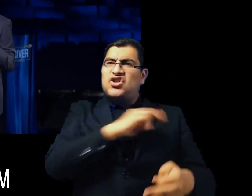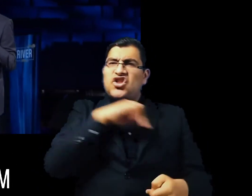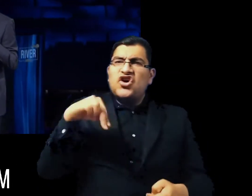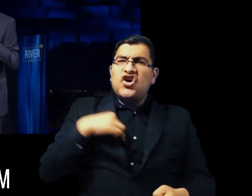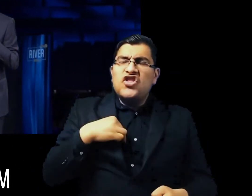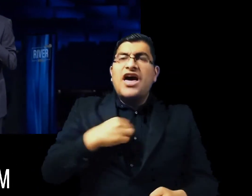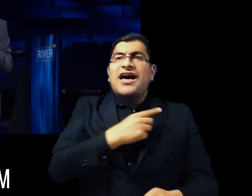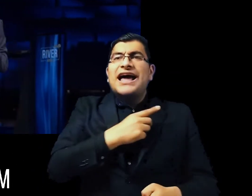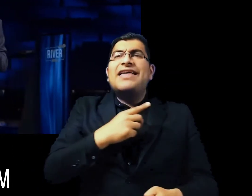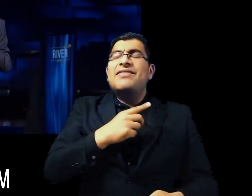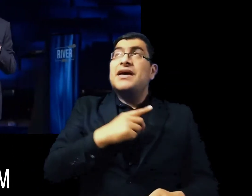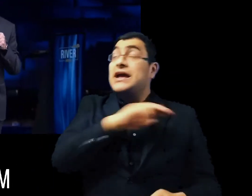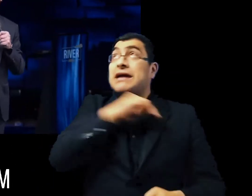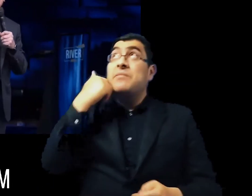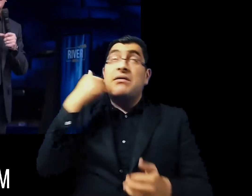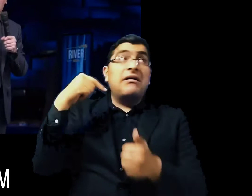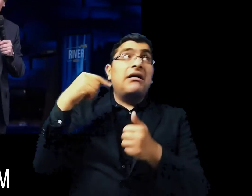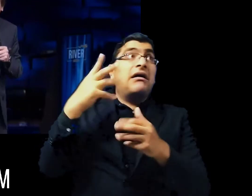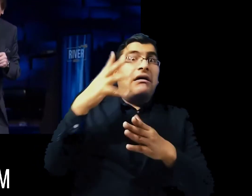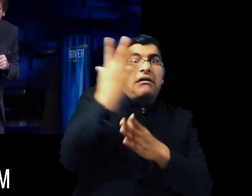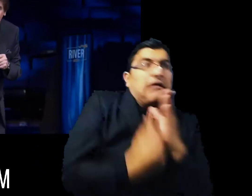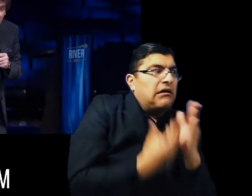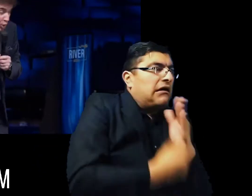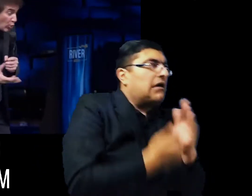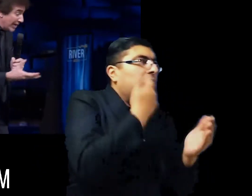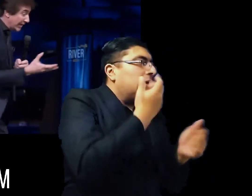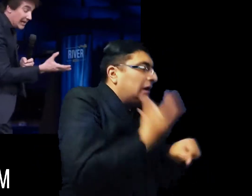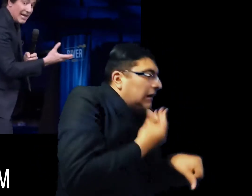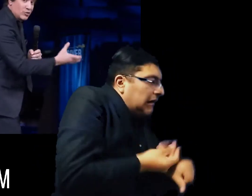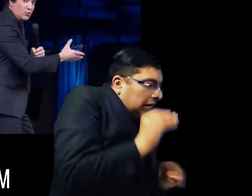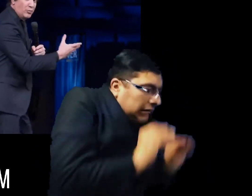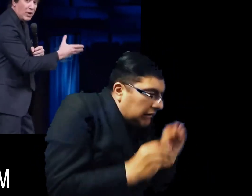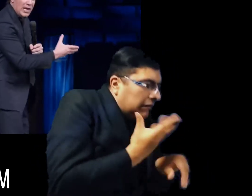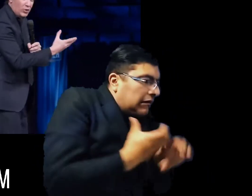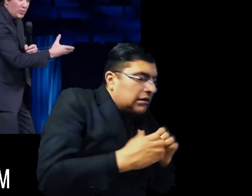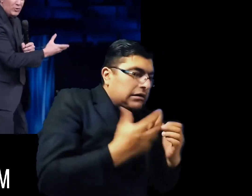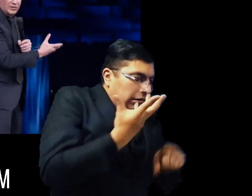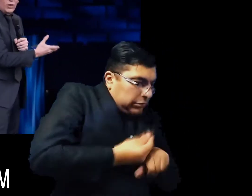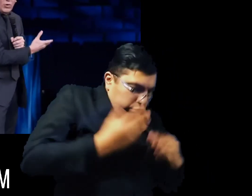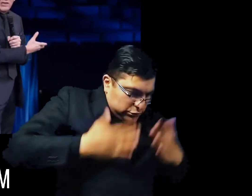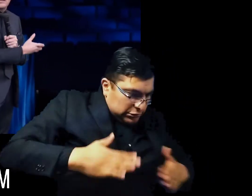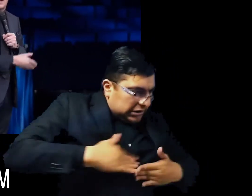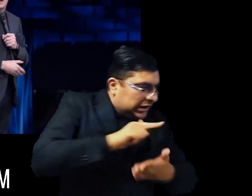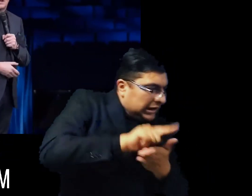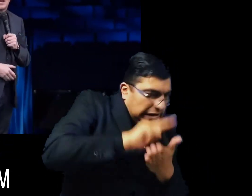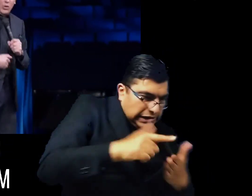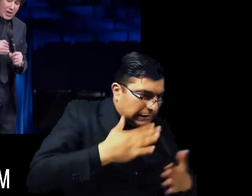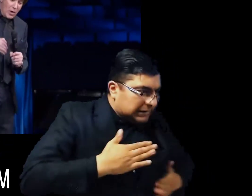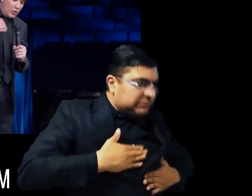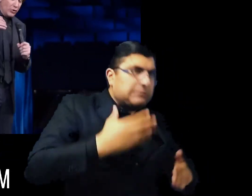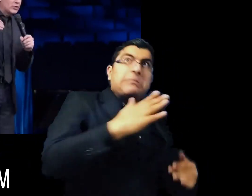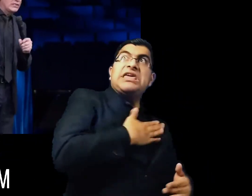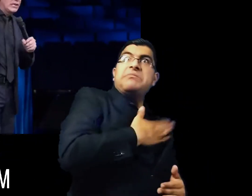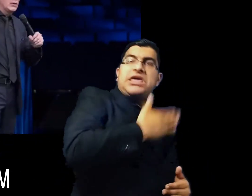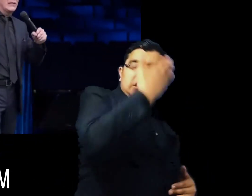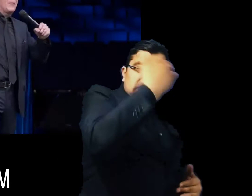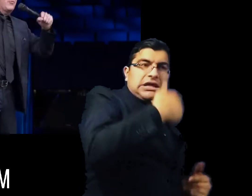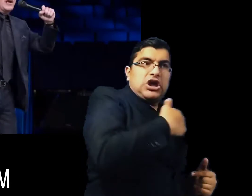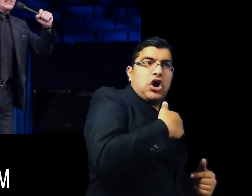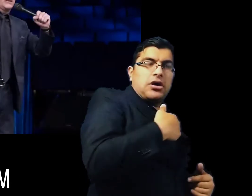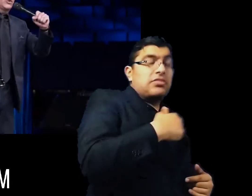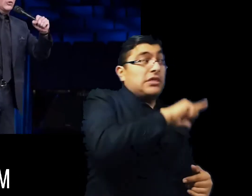Nosotros somos los que queremos huir, tratar de enmendar las cosas o arreglarlas un poquito por nuestra cuenta. Luego entonces,